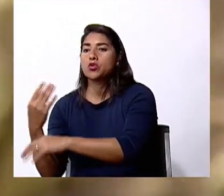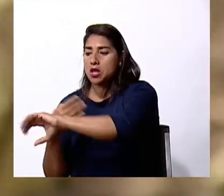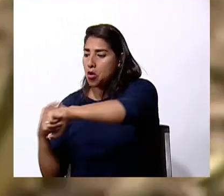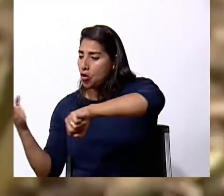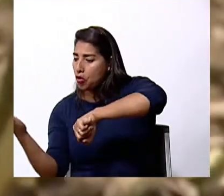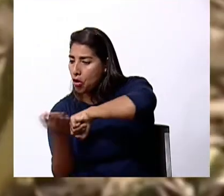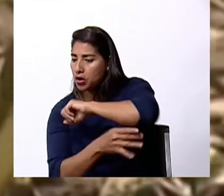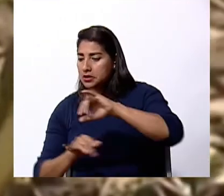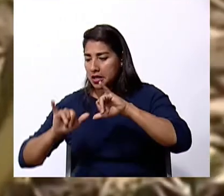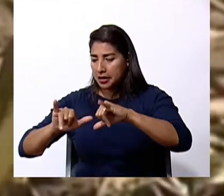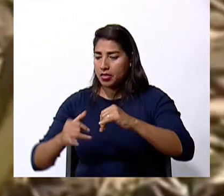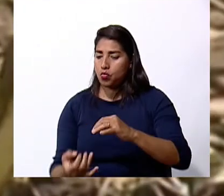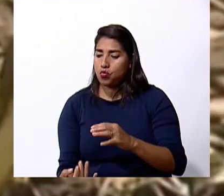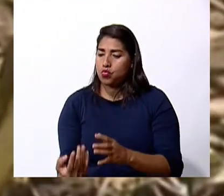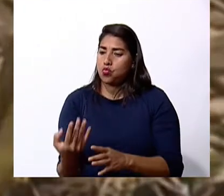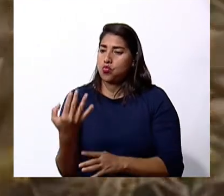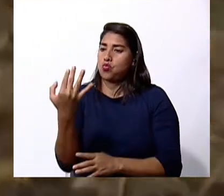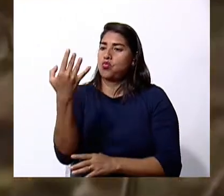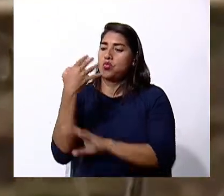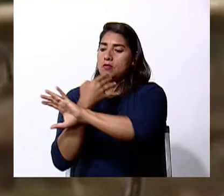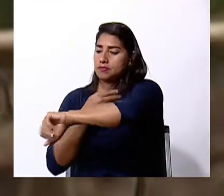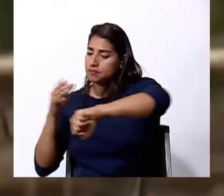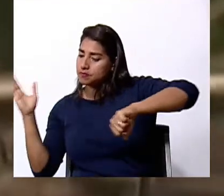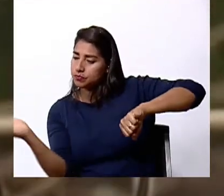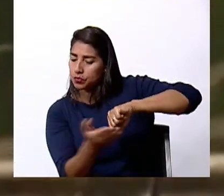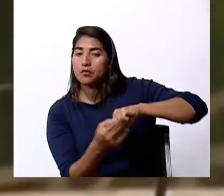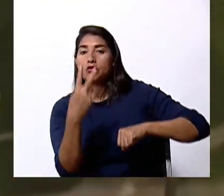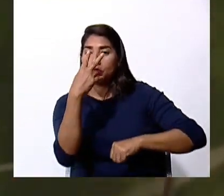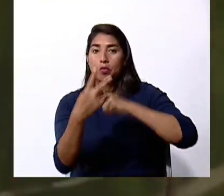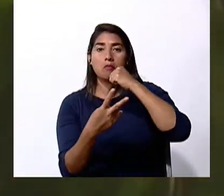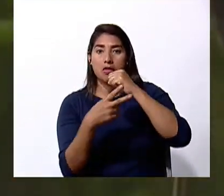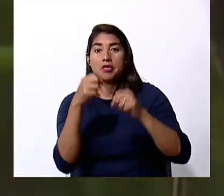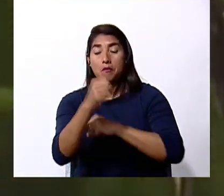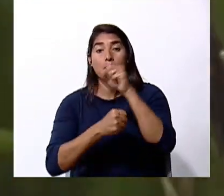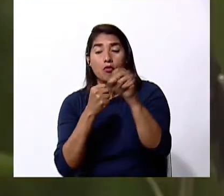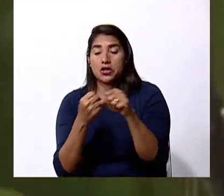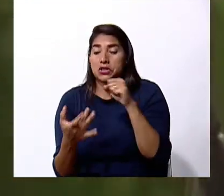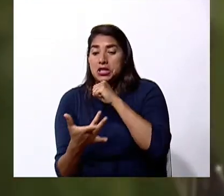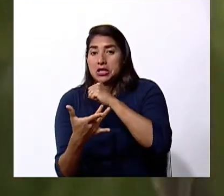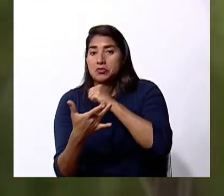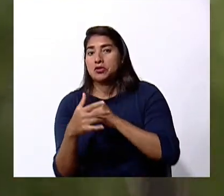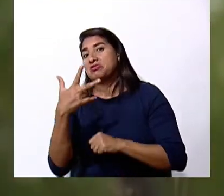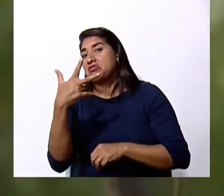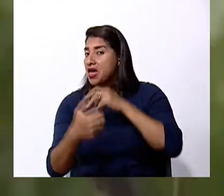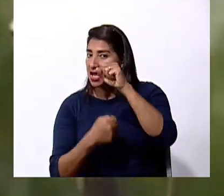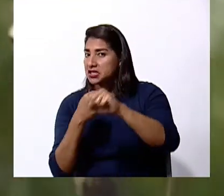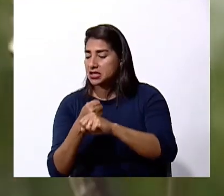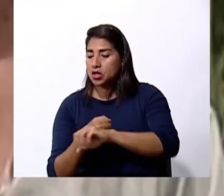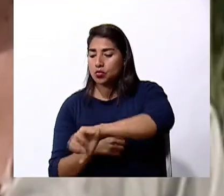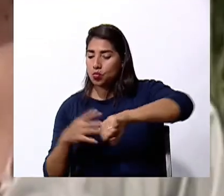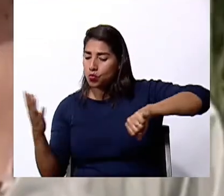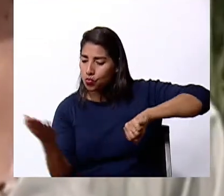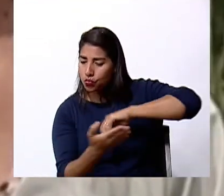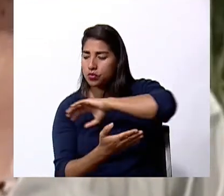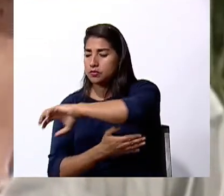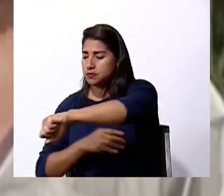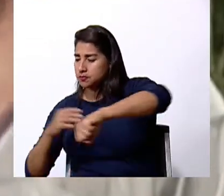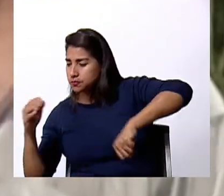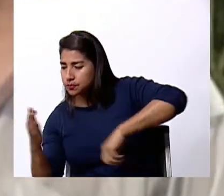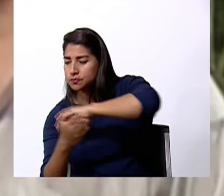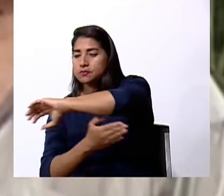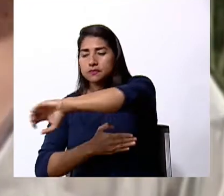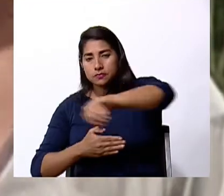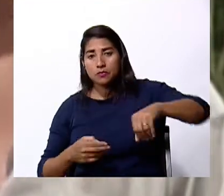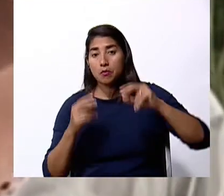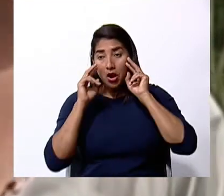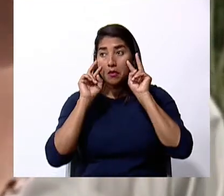O sea, la capacidad que se le da así técnicamente es de 3 años de corte, pero este que